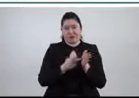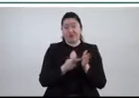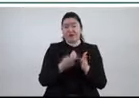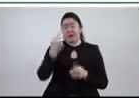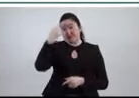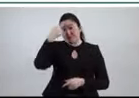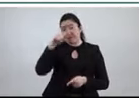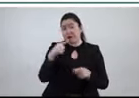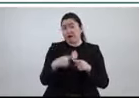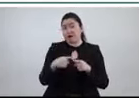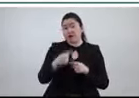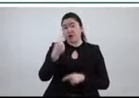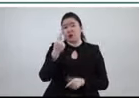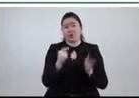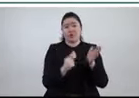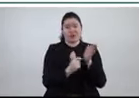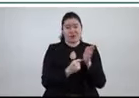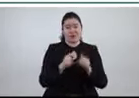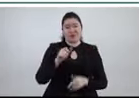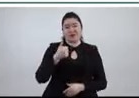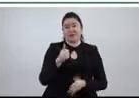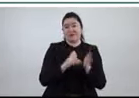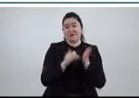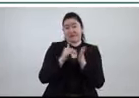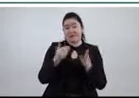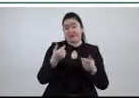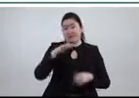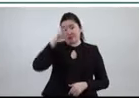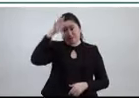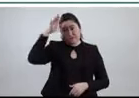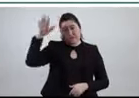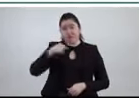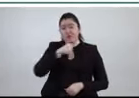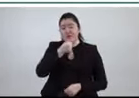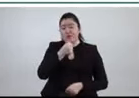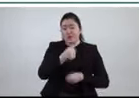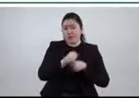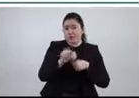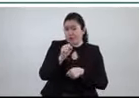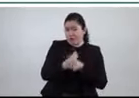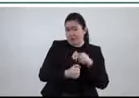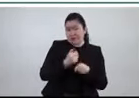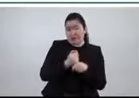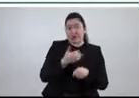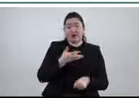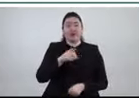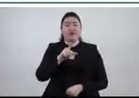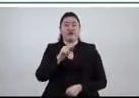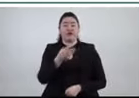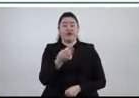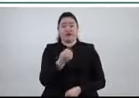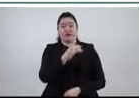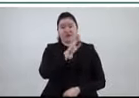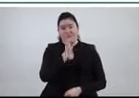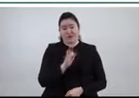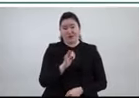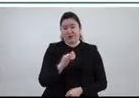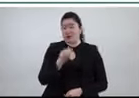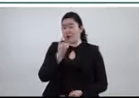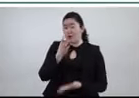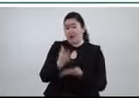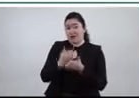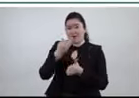a los 1.6 millones de adultos mayores. Llevamos el 79%. Nos faltan en 3 alcaldías